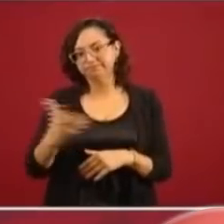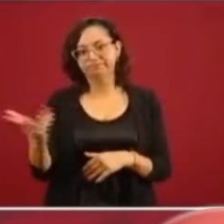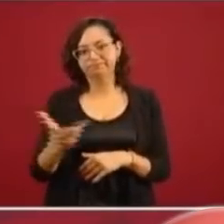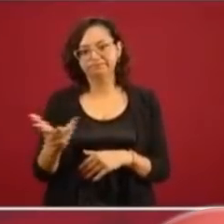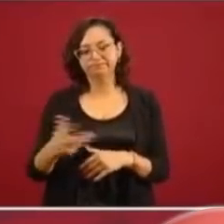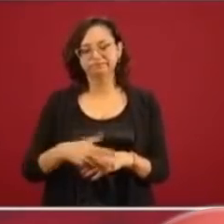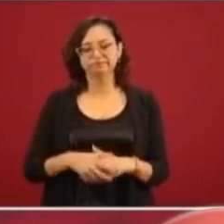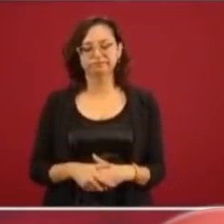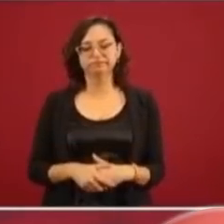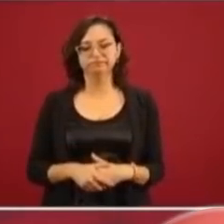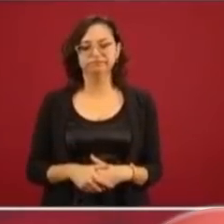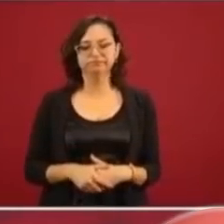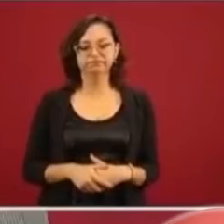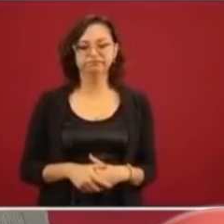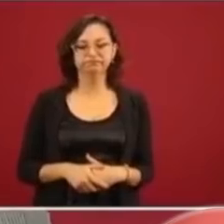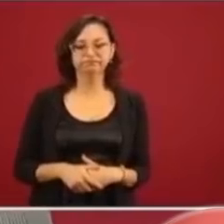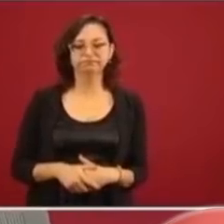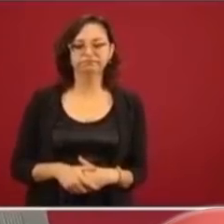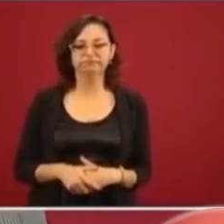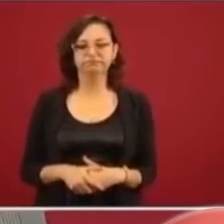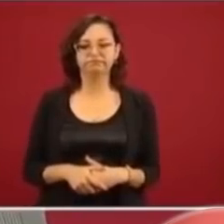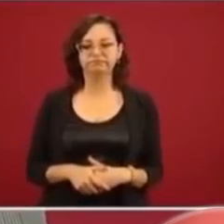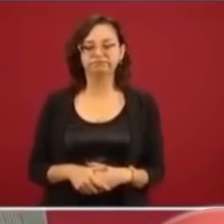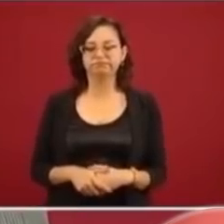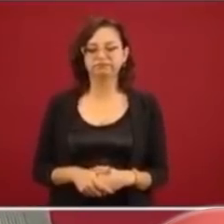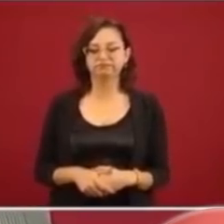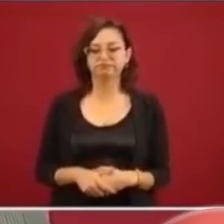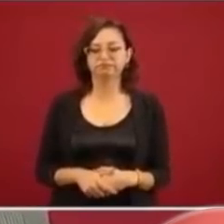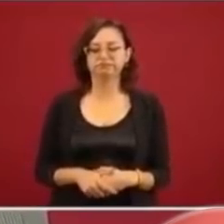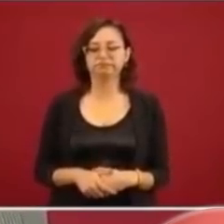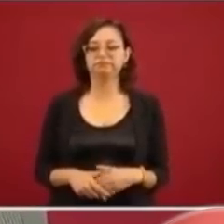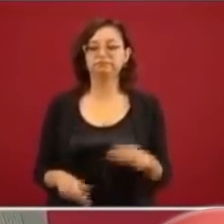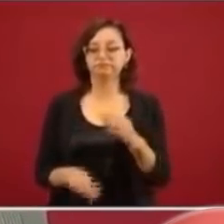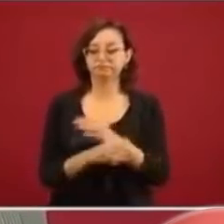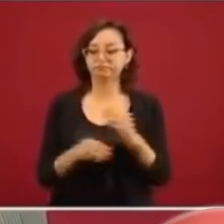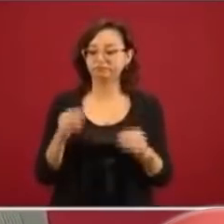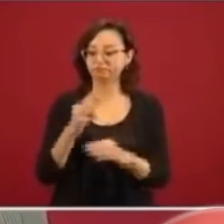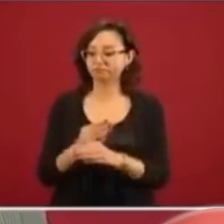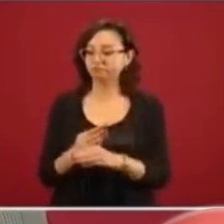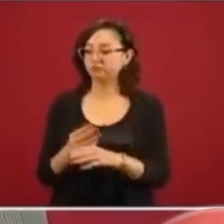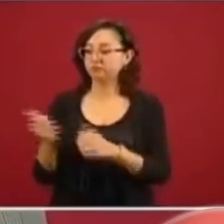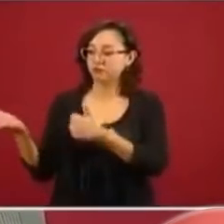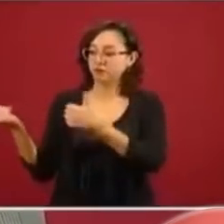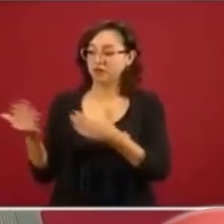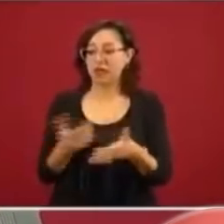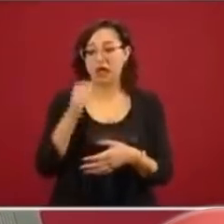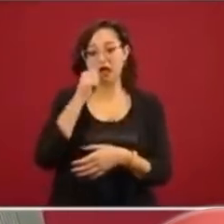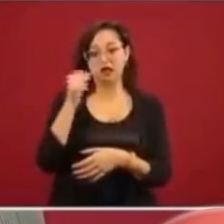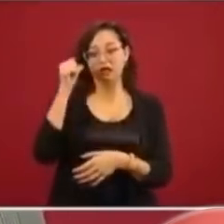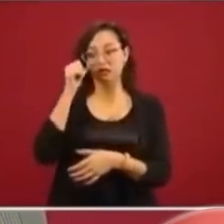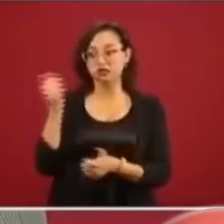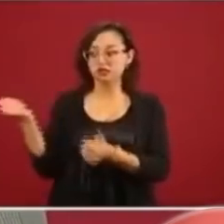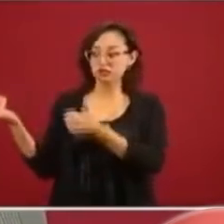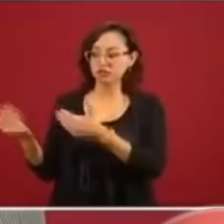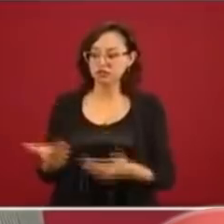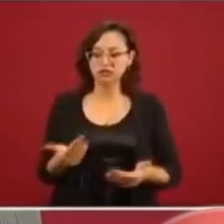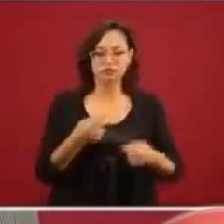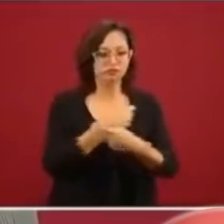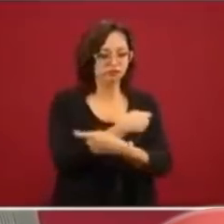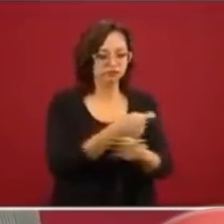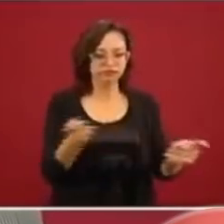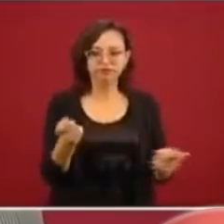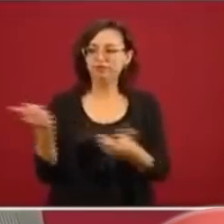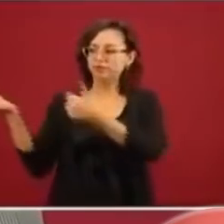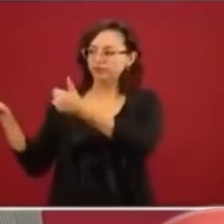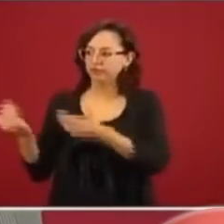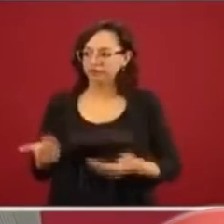distribución, repito, se termina y empieza la demás, o sea, esto tiene que ser organizado